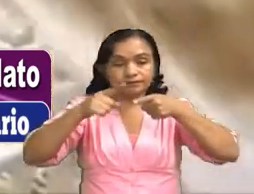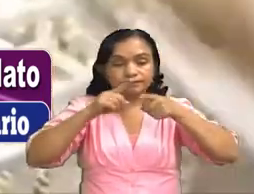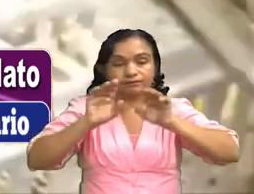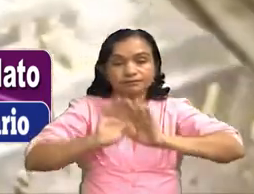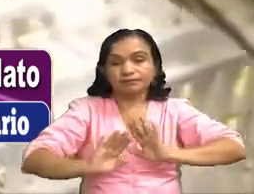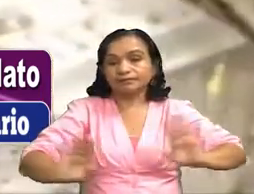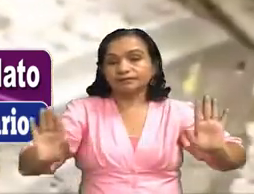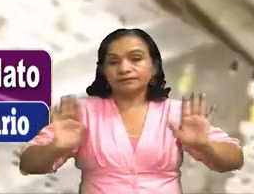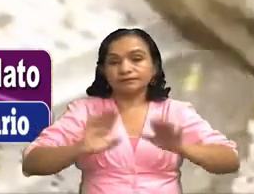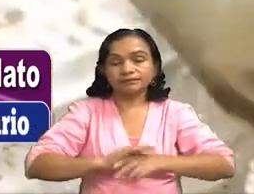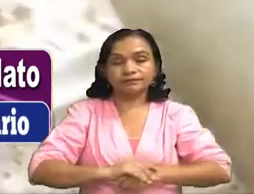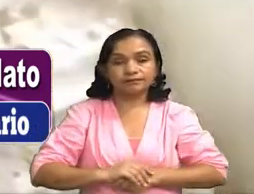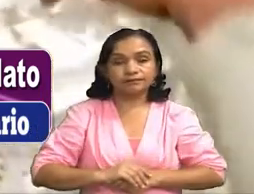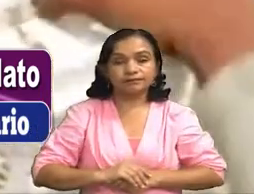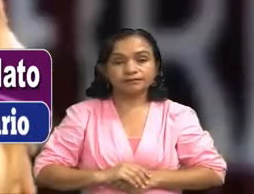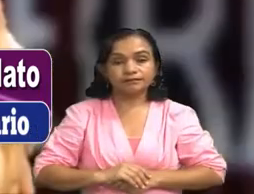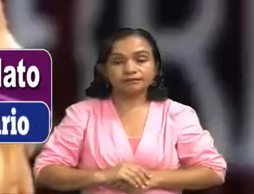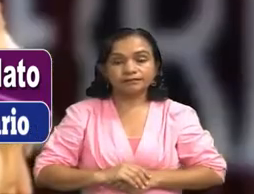mandato.